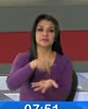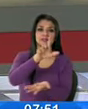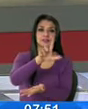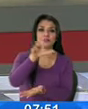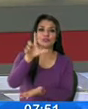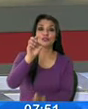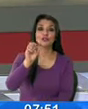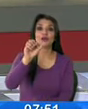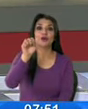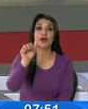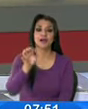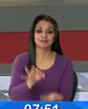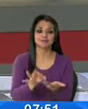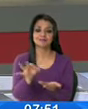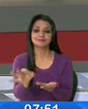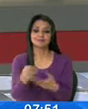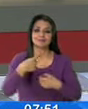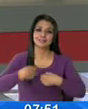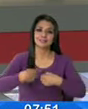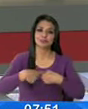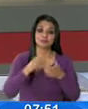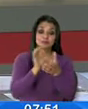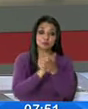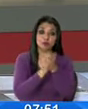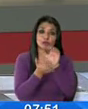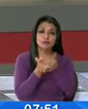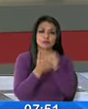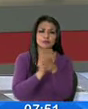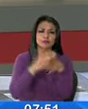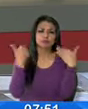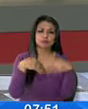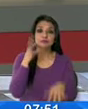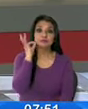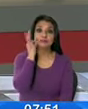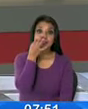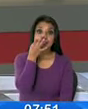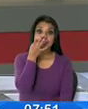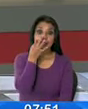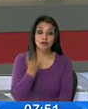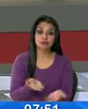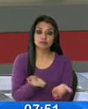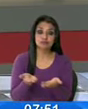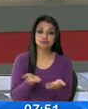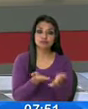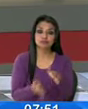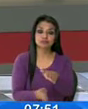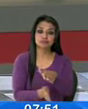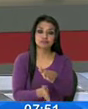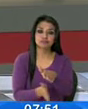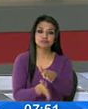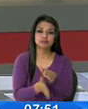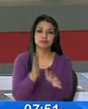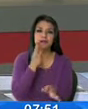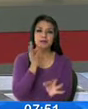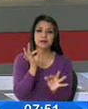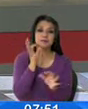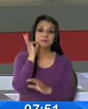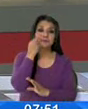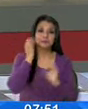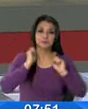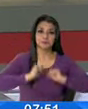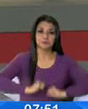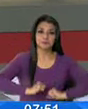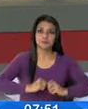Esto pertenece al Cantón Quito. Las tortillas, que son deliciosas, son cocinadas en leña. Eso le da un saborcito maravilloso.